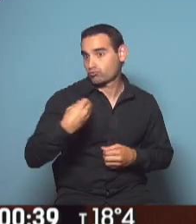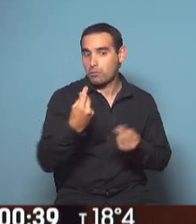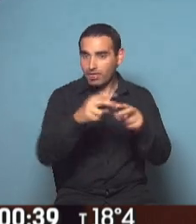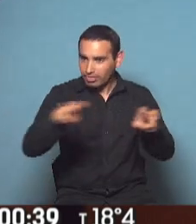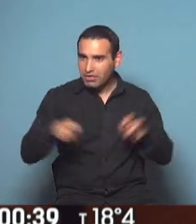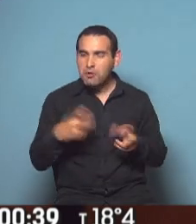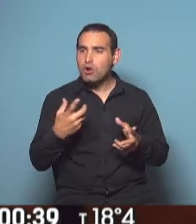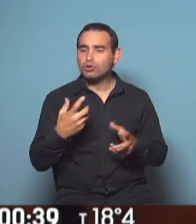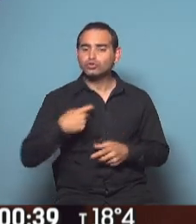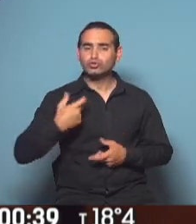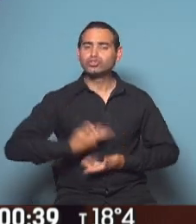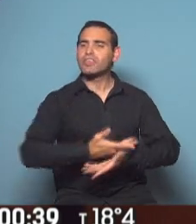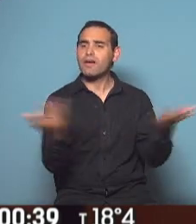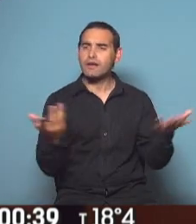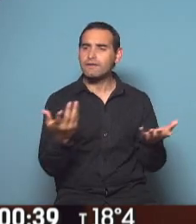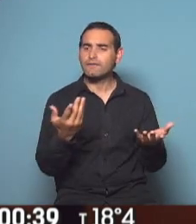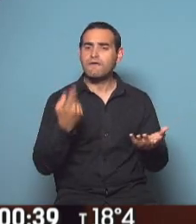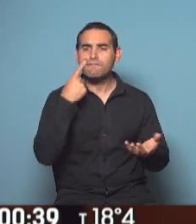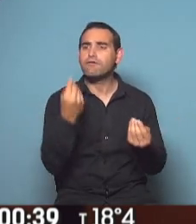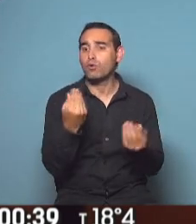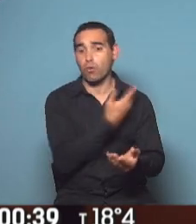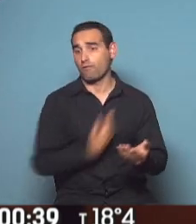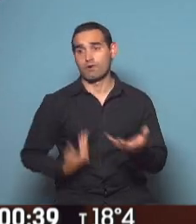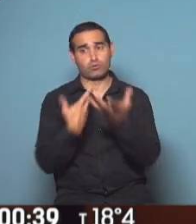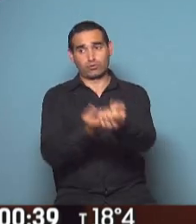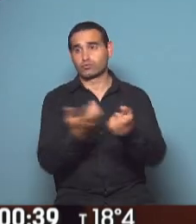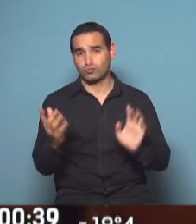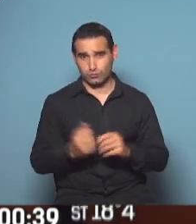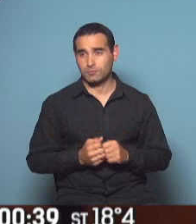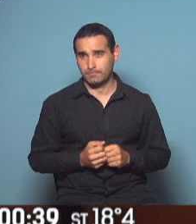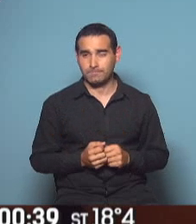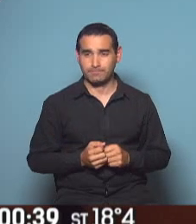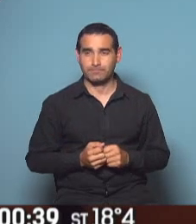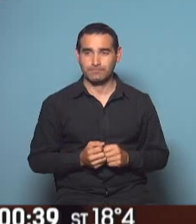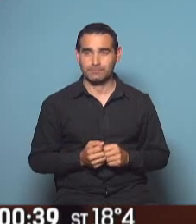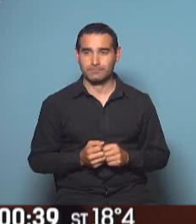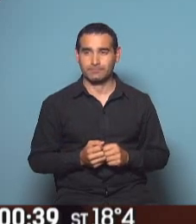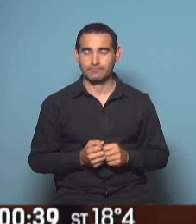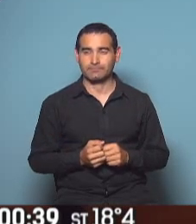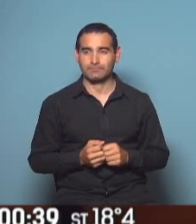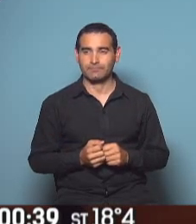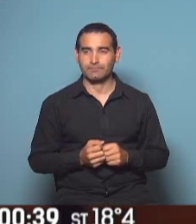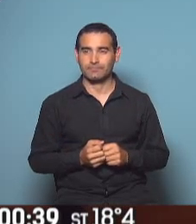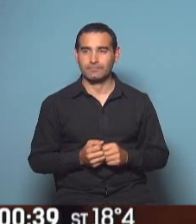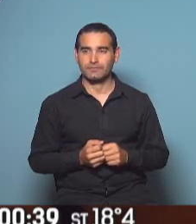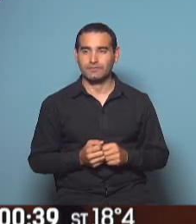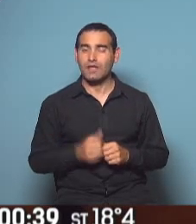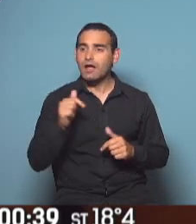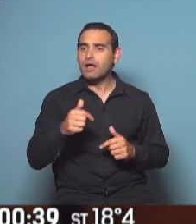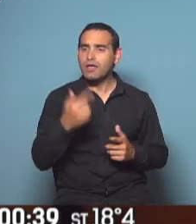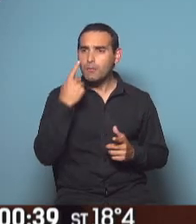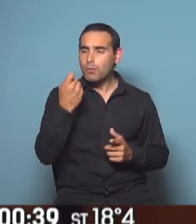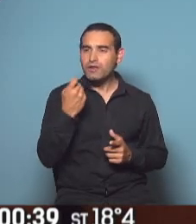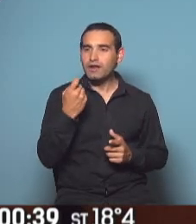vive del Estado. Sí. Al revés de aquella famosa fórmula de que no hay representación sin impuestos, ¿no? Acá pasa al contrario, realmente no hay